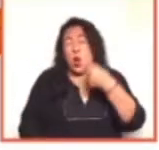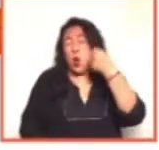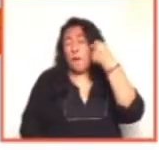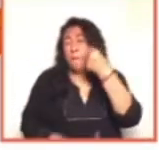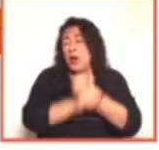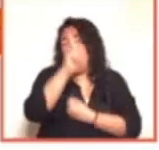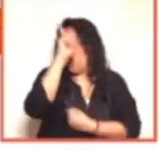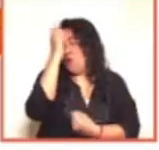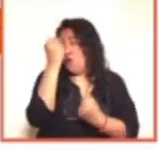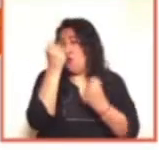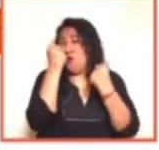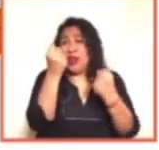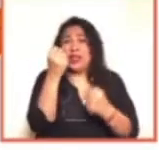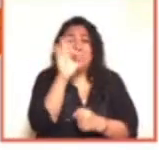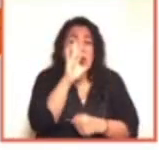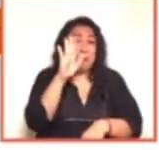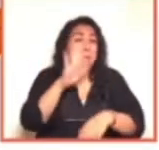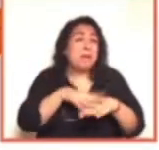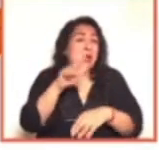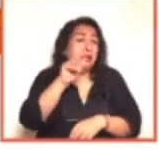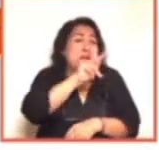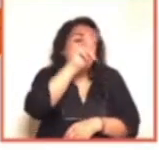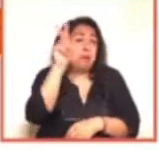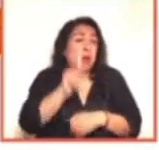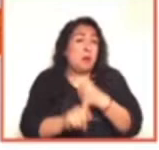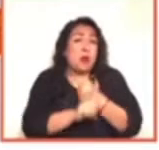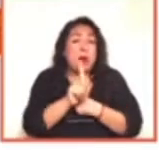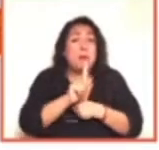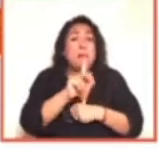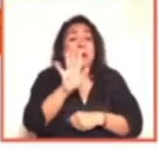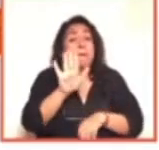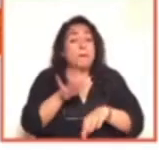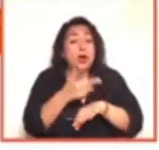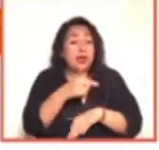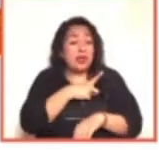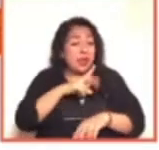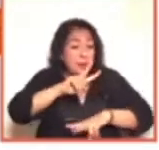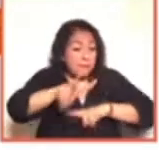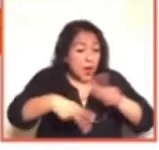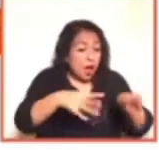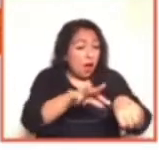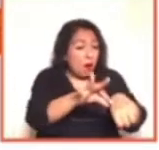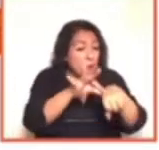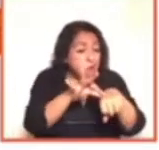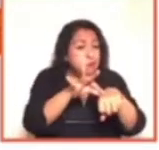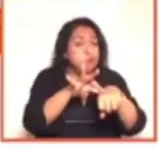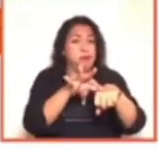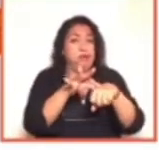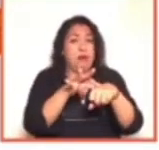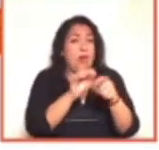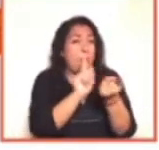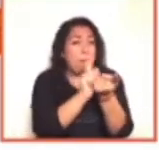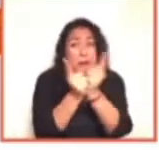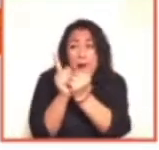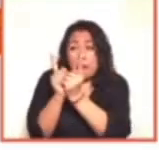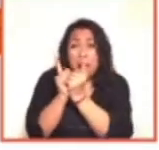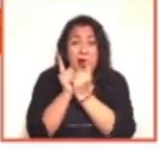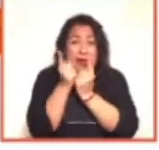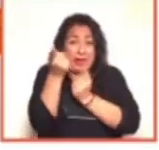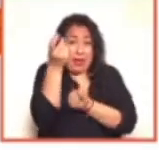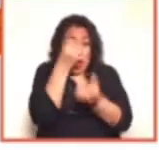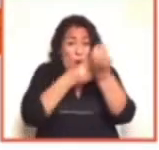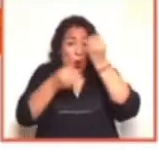más enfrenta desafíos, porque la presencia física, el contacto humano, el hecho teatral es